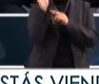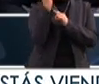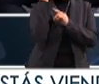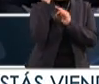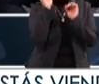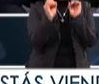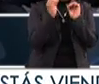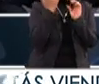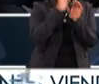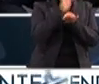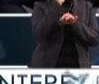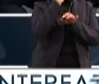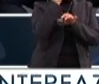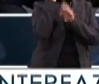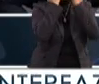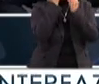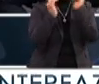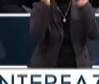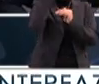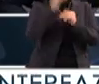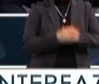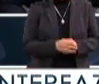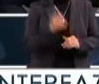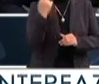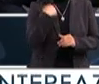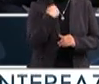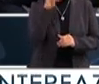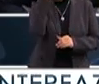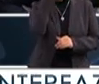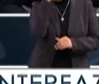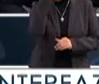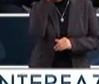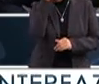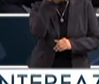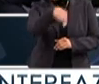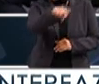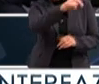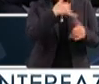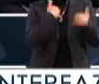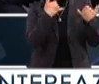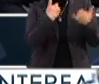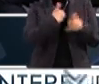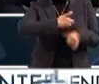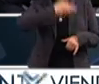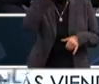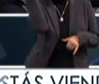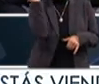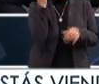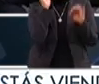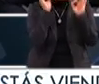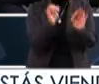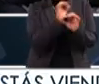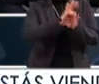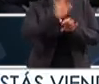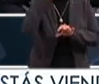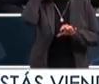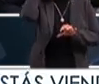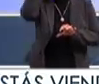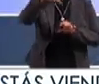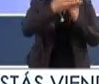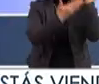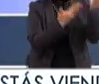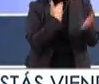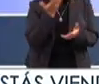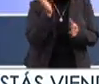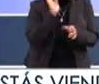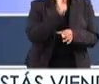o la universidad aquí digamos una recomendación es que si los chicos no tienen claro qué quieren estudiar en un futuro pues un